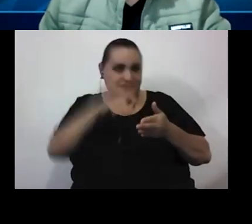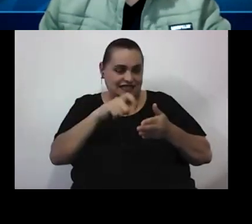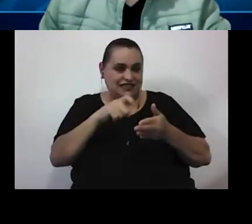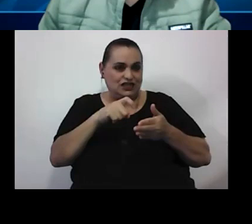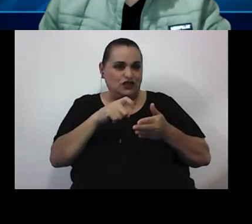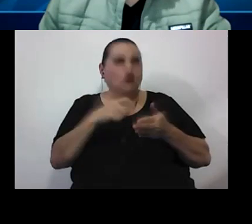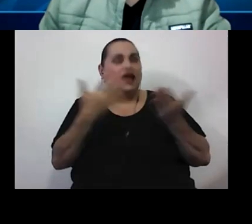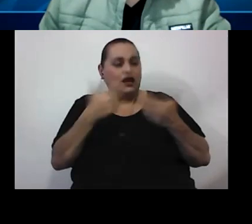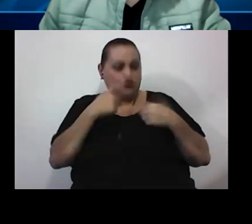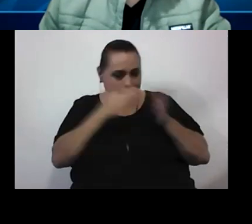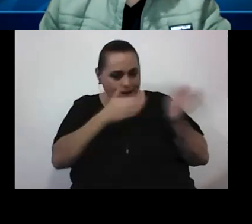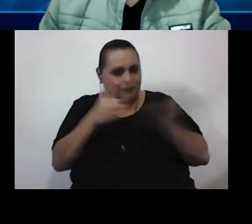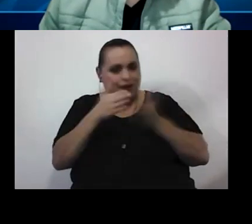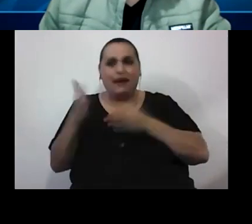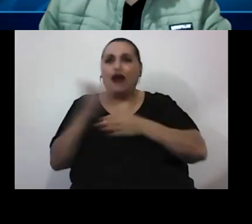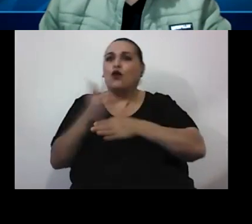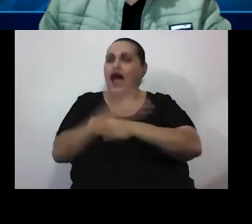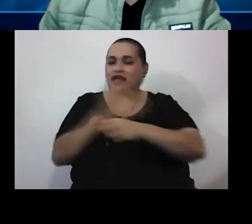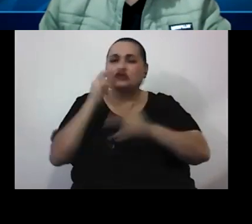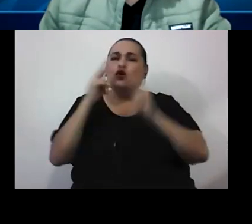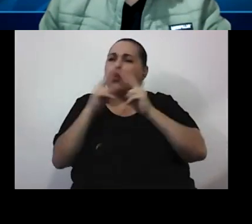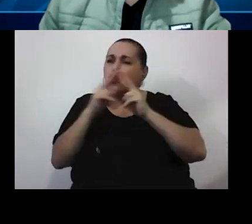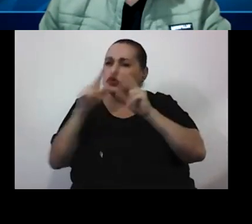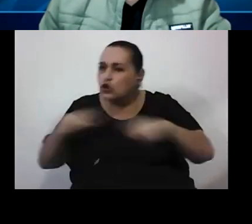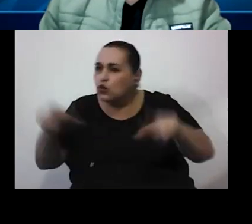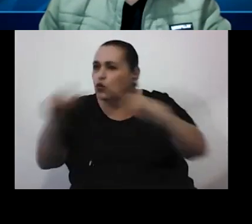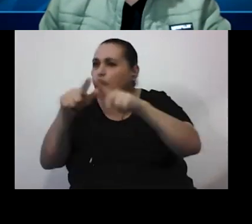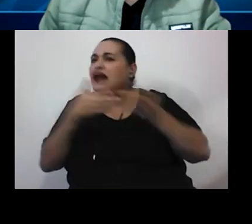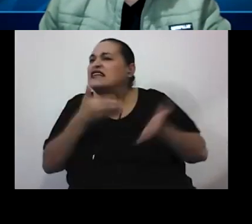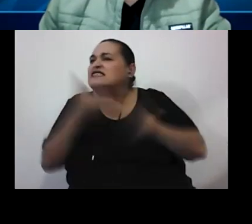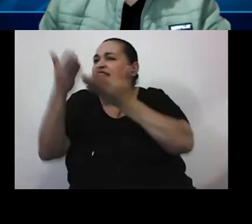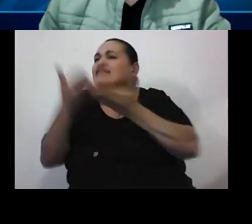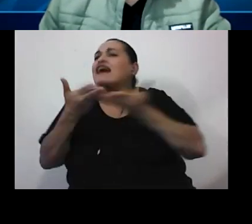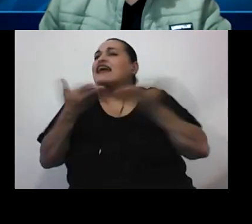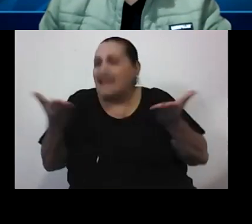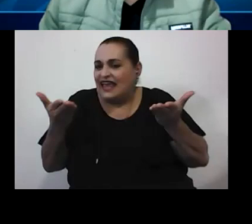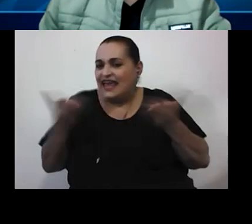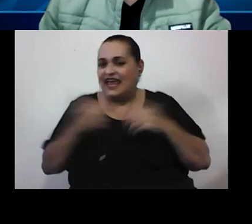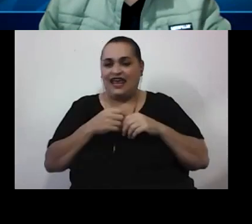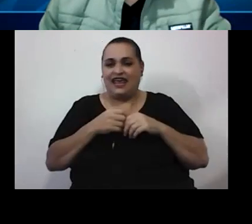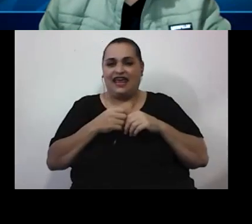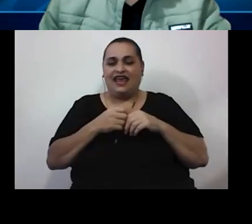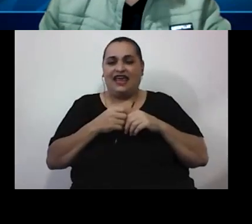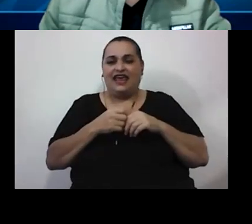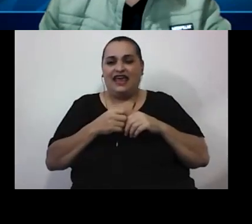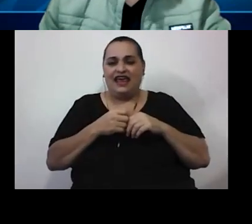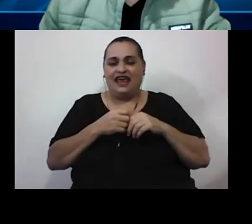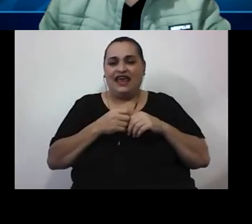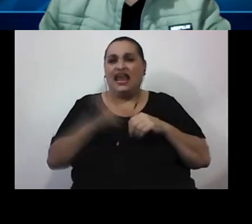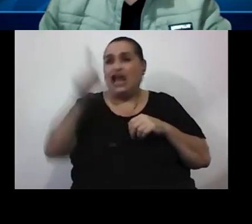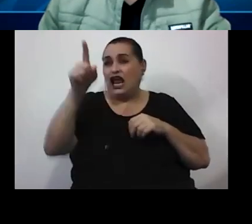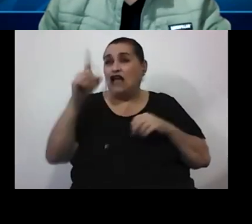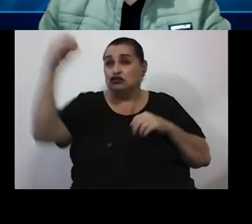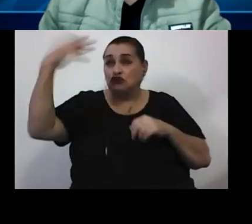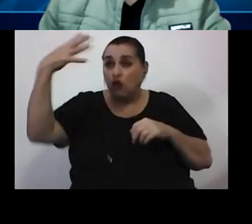es prepararnos, conocer la ruta que tenemos que llevar, es lluvioso, es